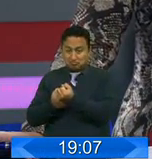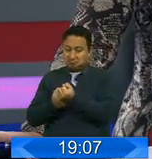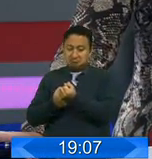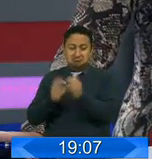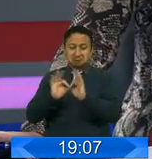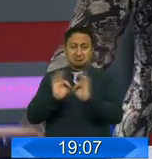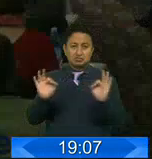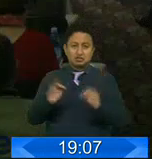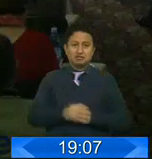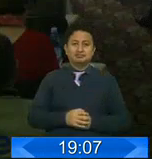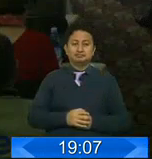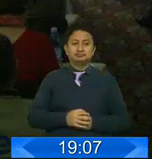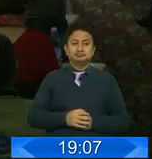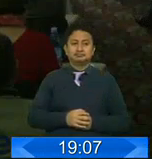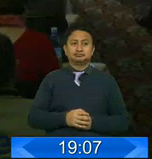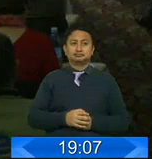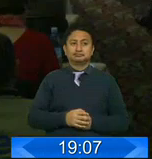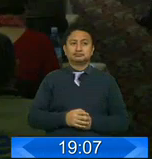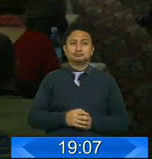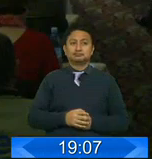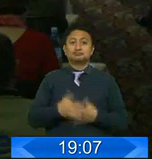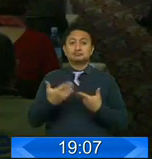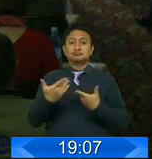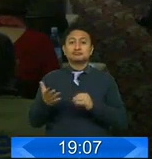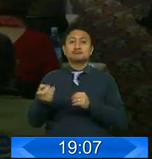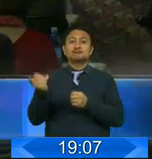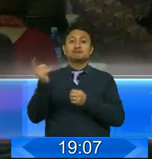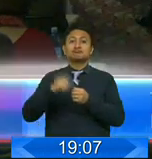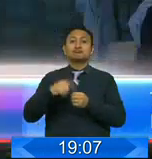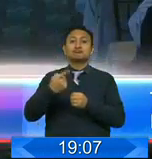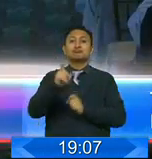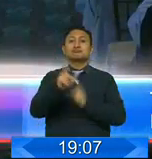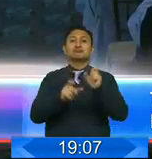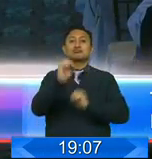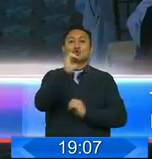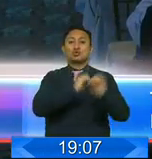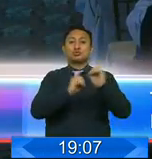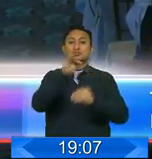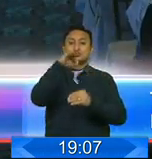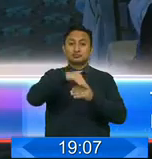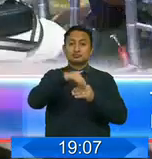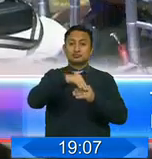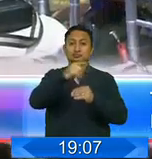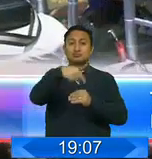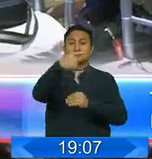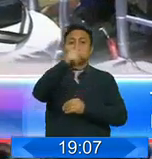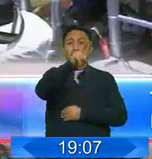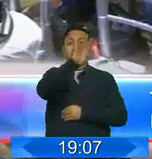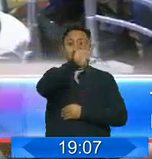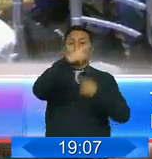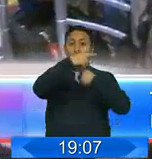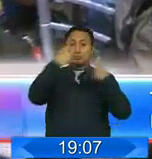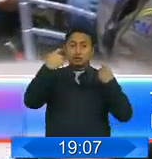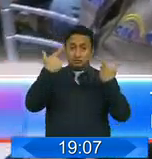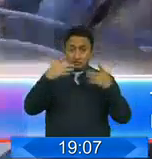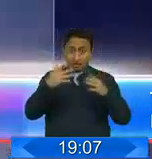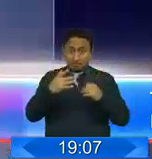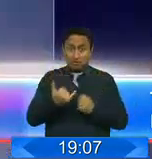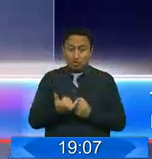Electoral. El proceso de inscripción para los observadores electorales que participarán en los comicios de marzo